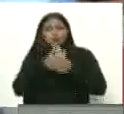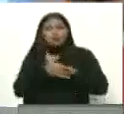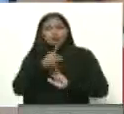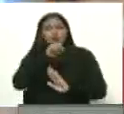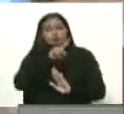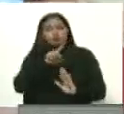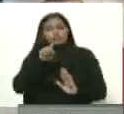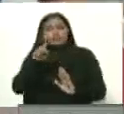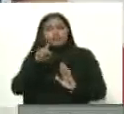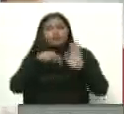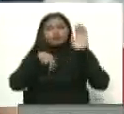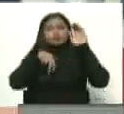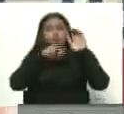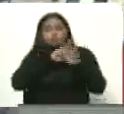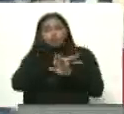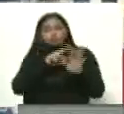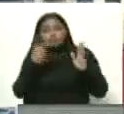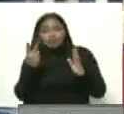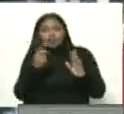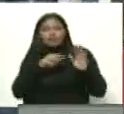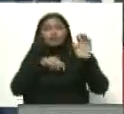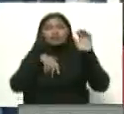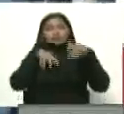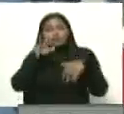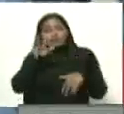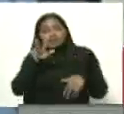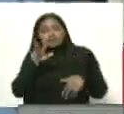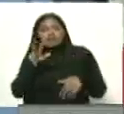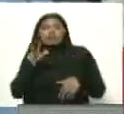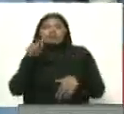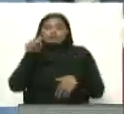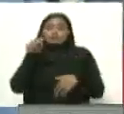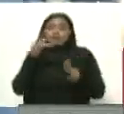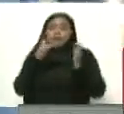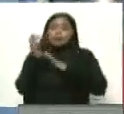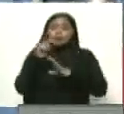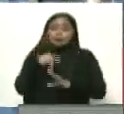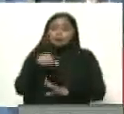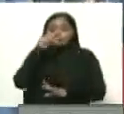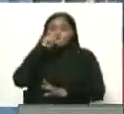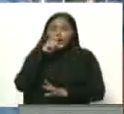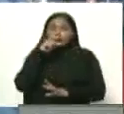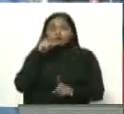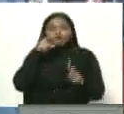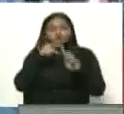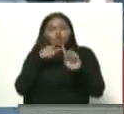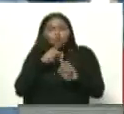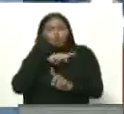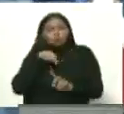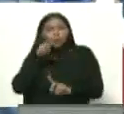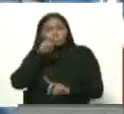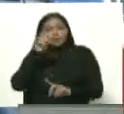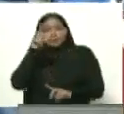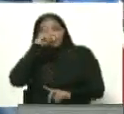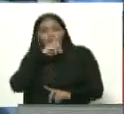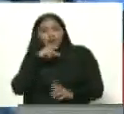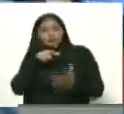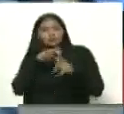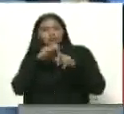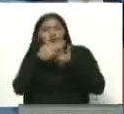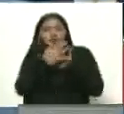11, 12 y 13 de abril. ¿Qué nos puede decir sobre esto? Este año también coincide que tenemos